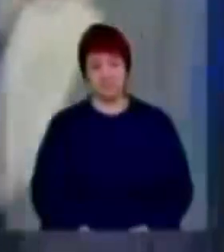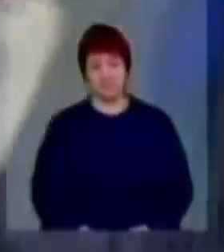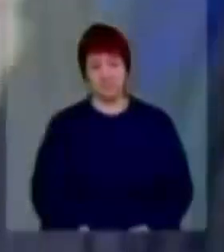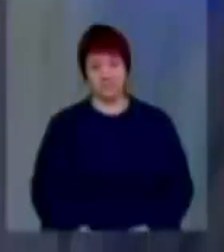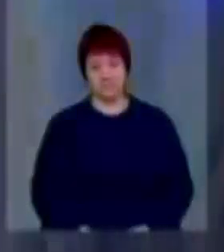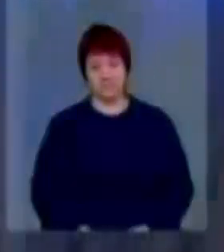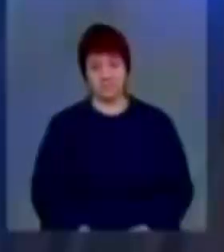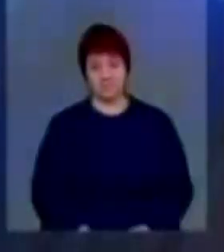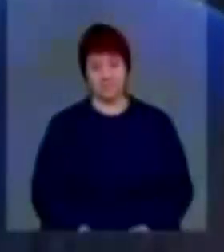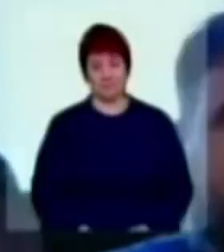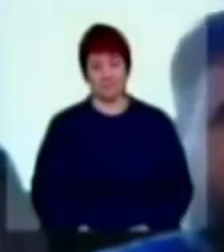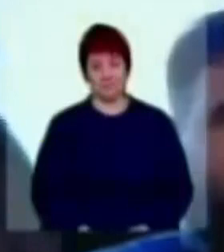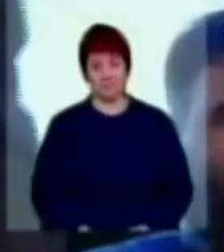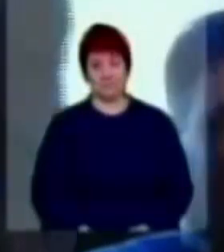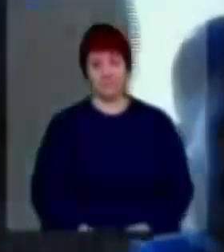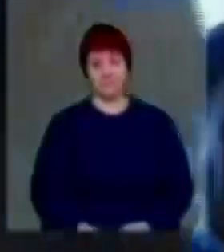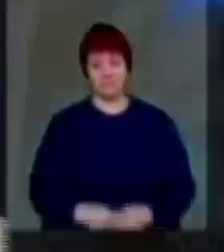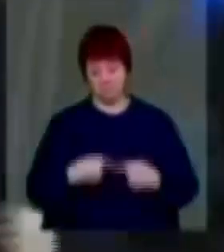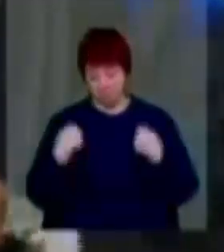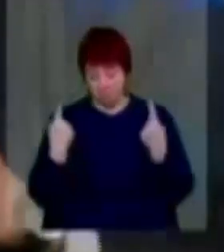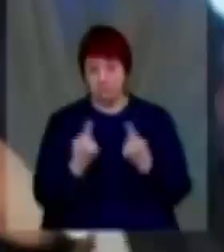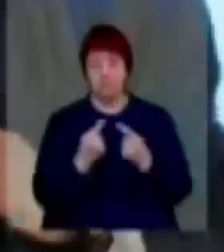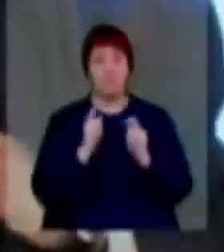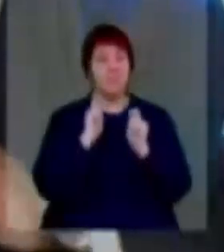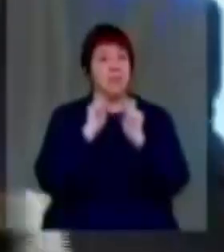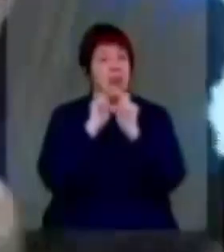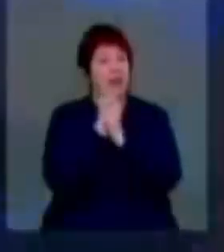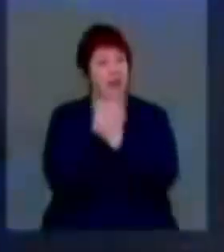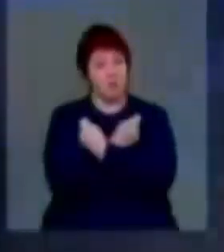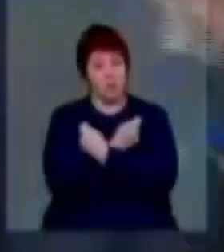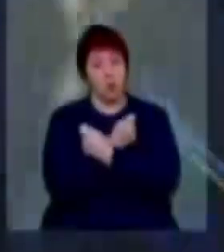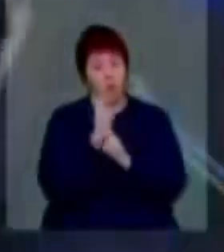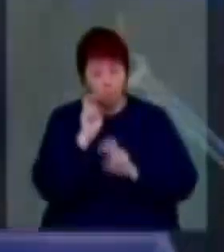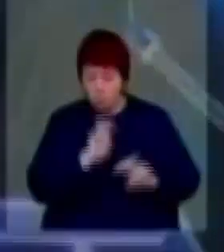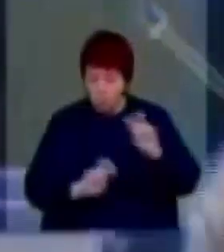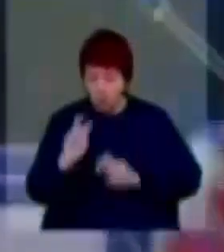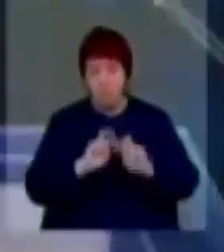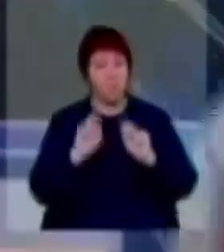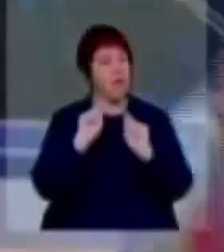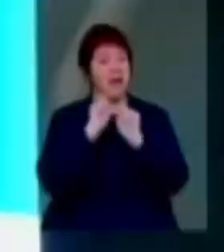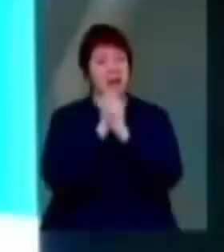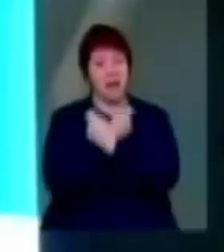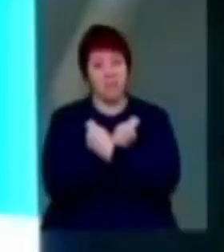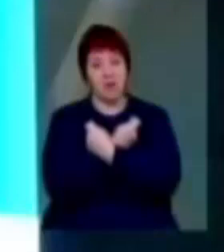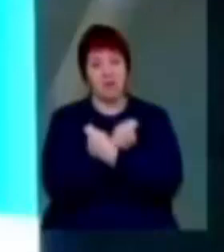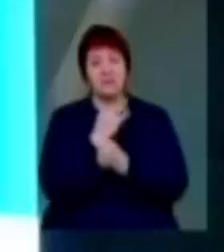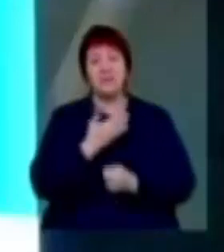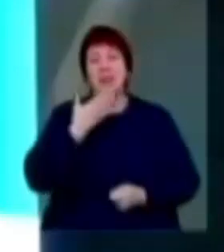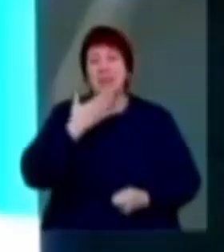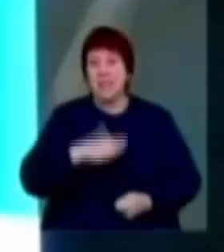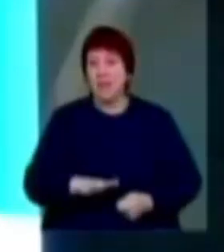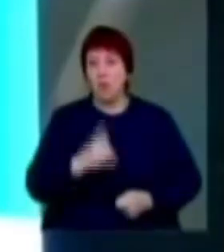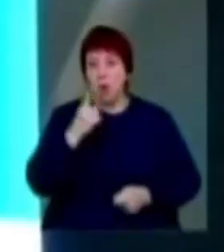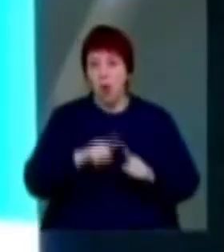Cos somos el cambio buscamos el cambio que está lejos de entenderse como